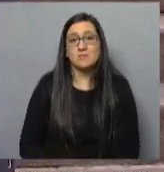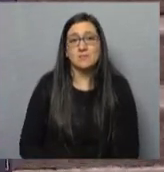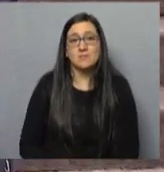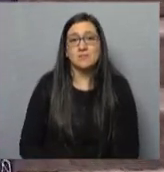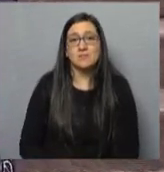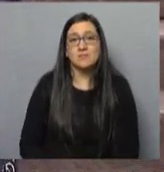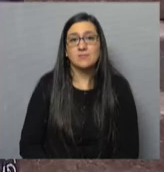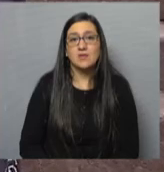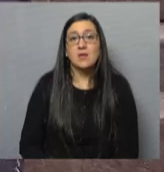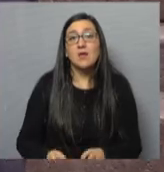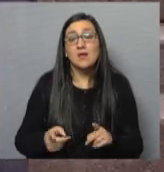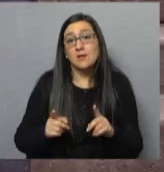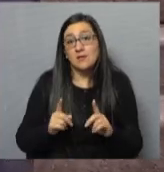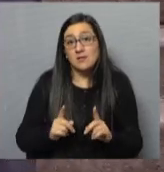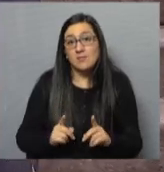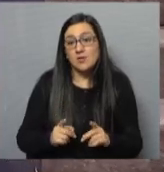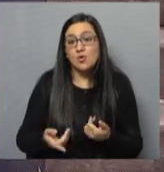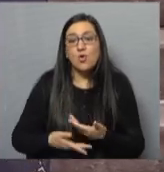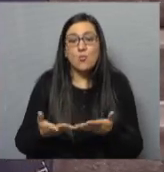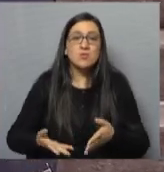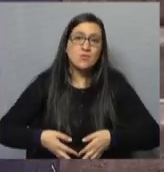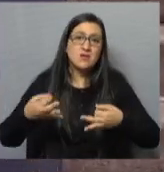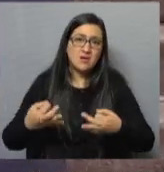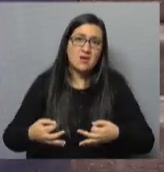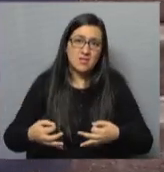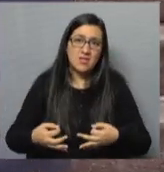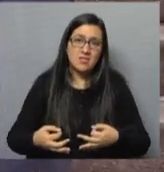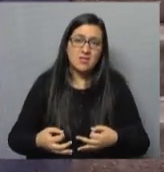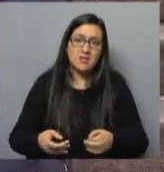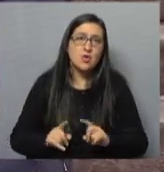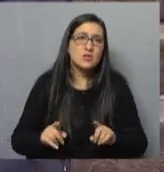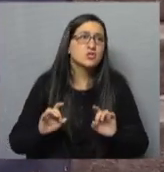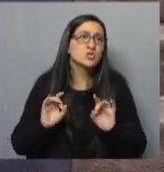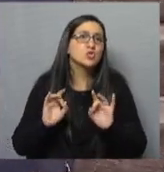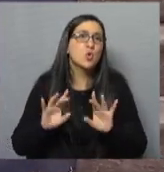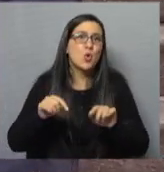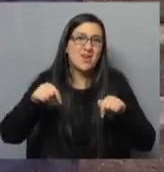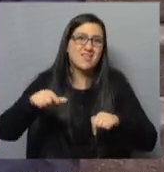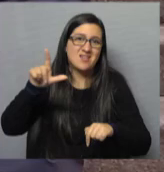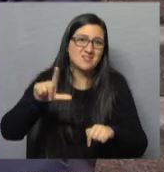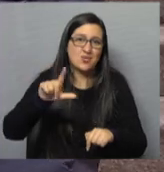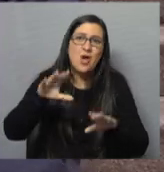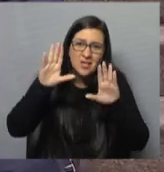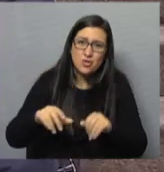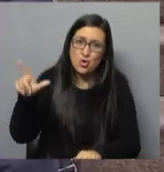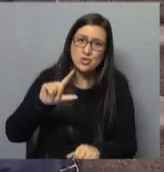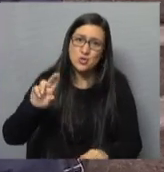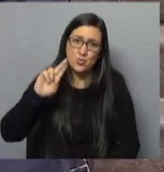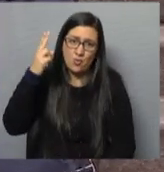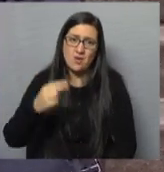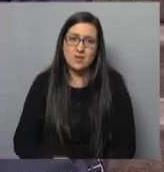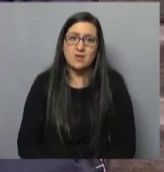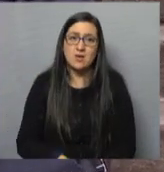también, nos demuestra una realidad que está sucediendo no solamente en nuestro liceo, sino en todos los liceos del Uruguay. Ahí está. ¿Ustedes se